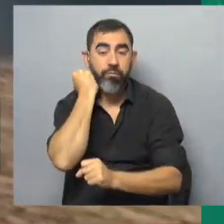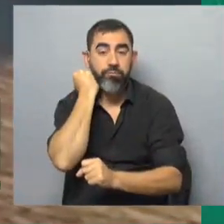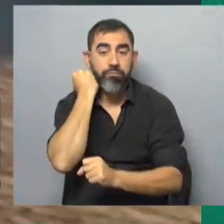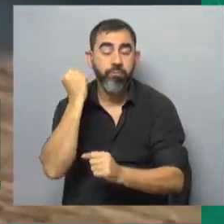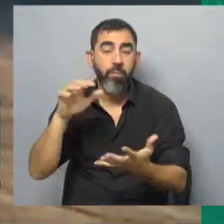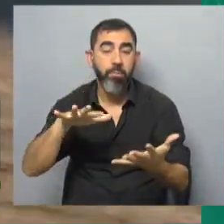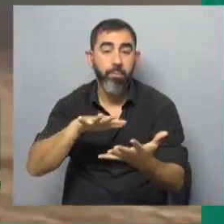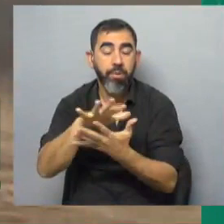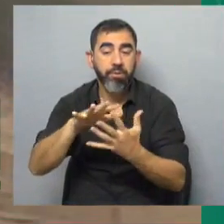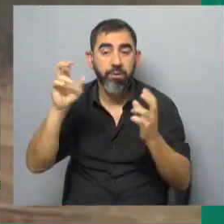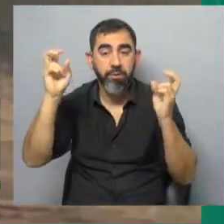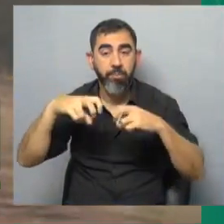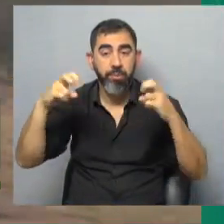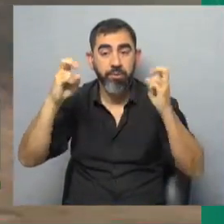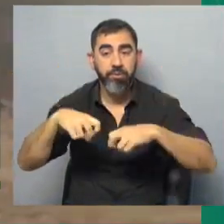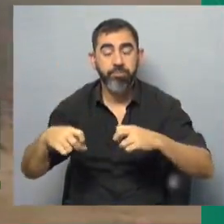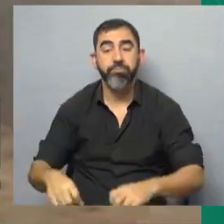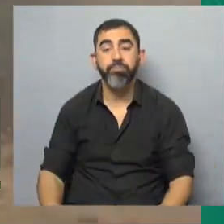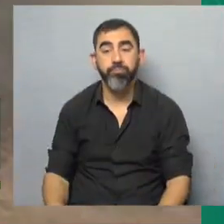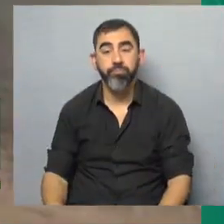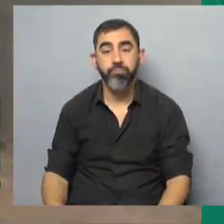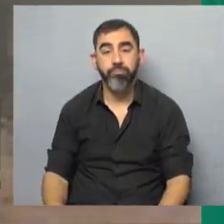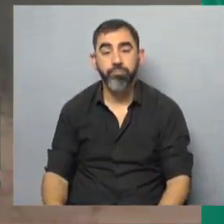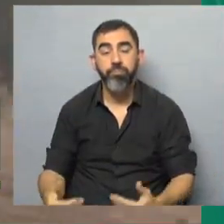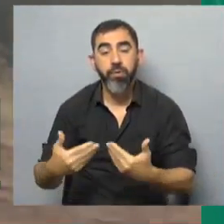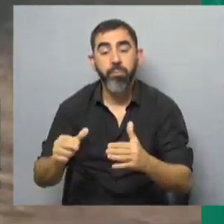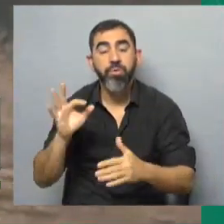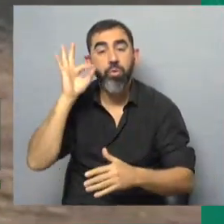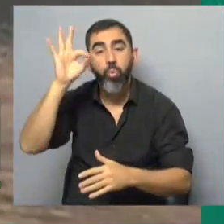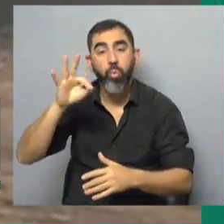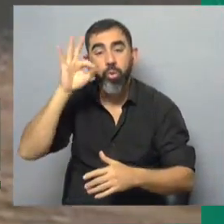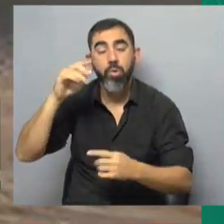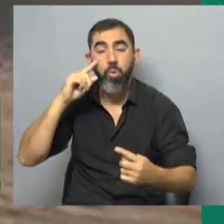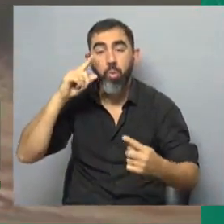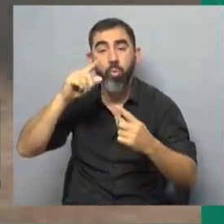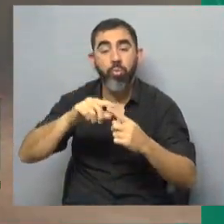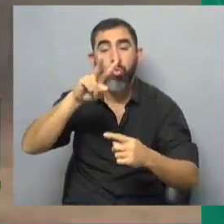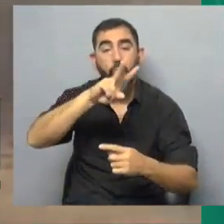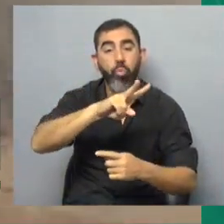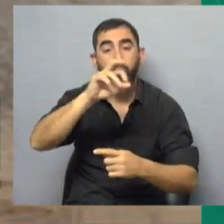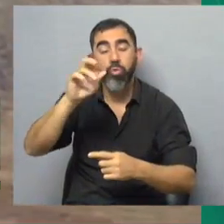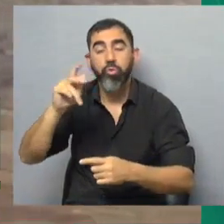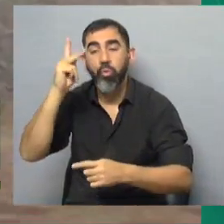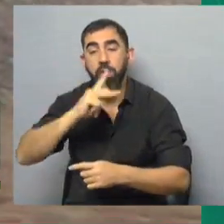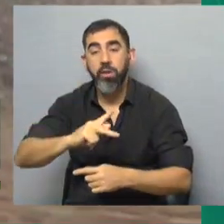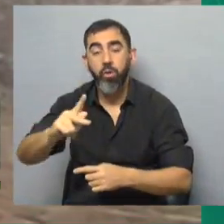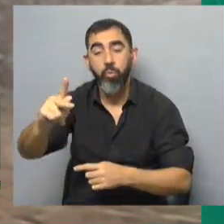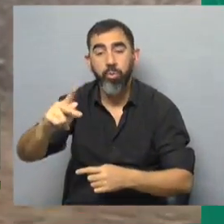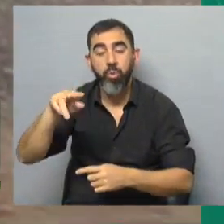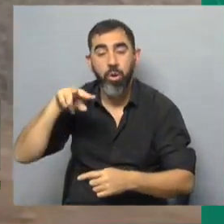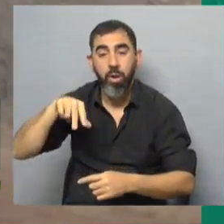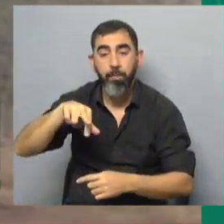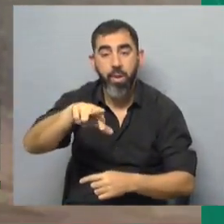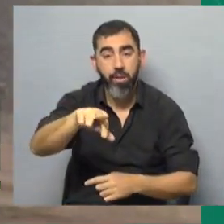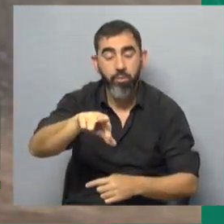Plaza Independencia. Exactamente. Desde Durazno, como decíamos, la intención era recorrer 200 kilómetros a pie hasta llegar a la Plaza Independencia.